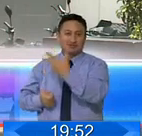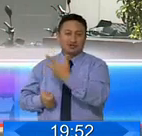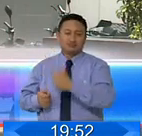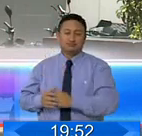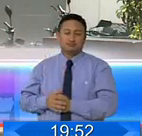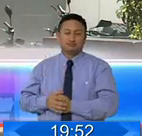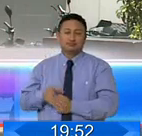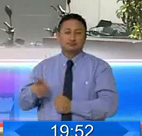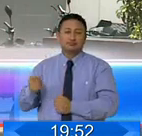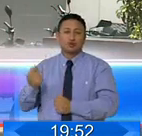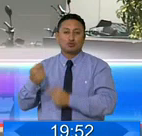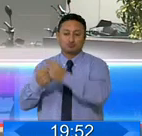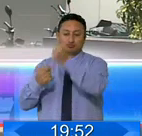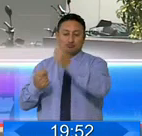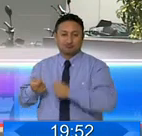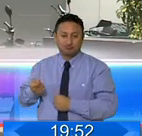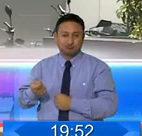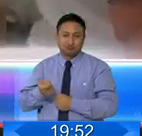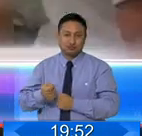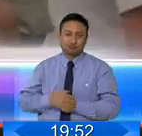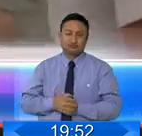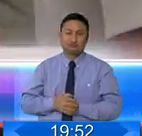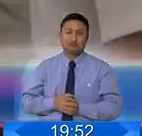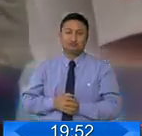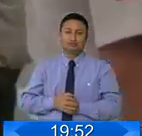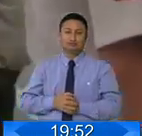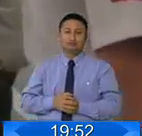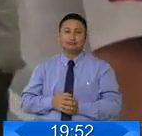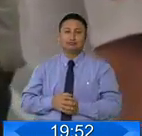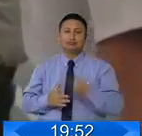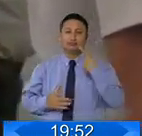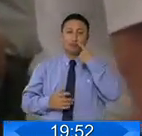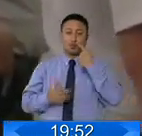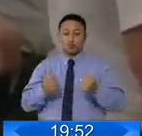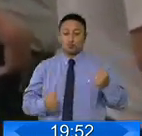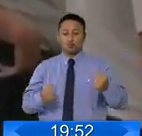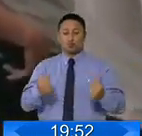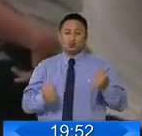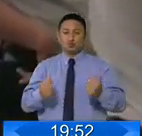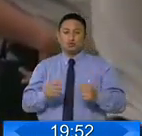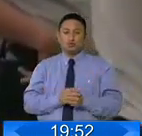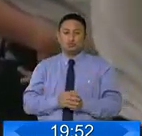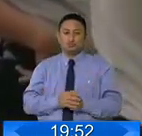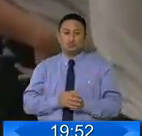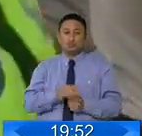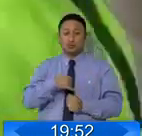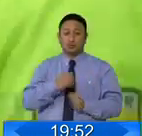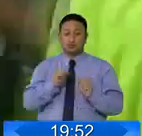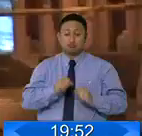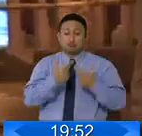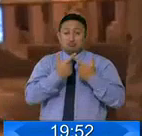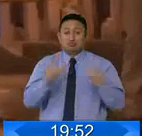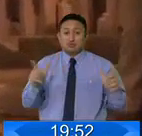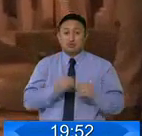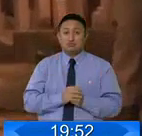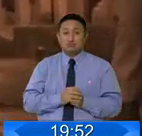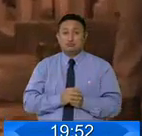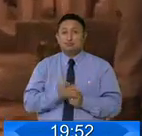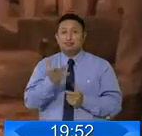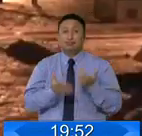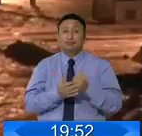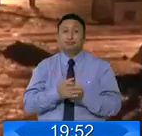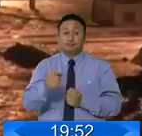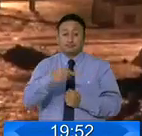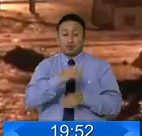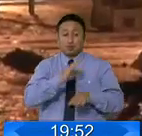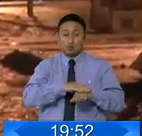personas utilizando arma cortopunzante. Quien conducía el vehículo al momento de la captura recuperó su libertad. Aparentemente